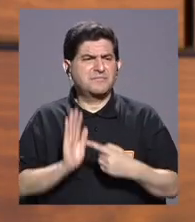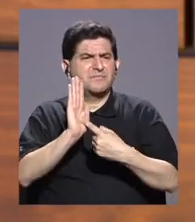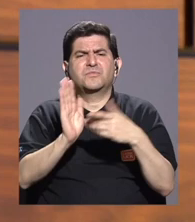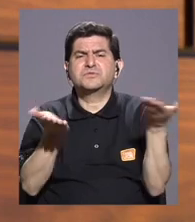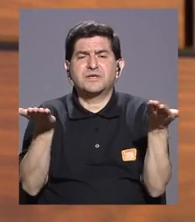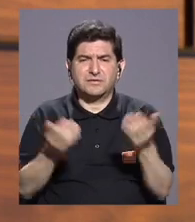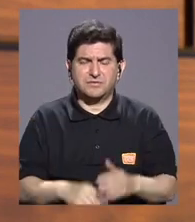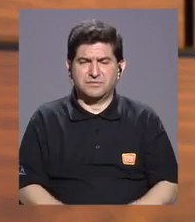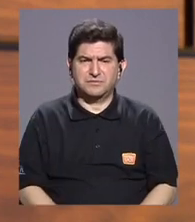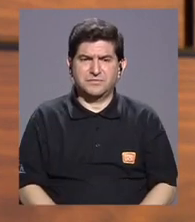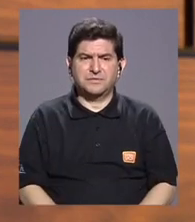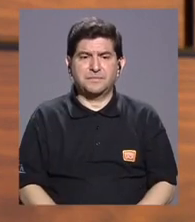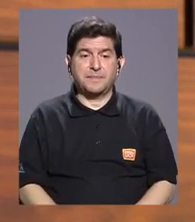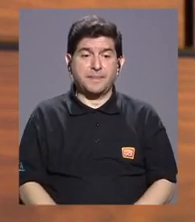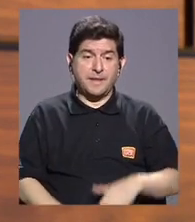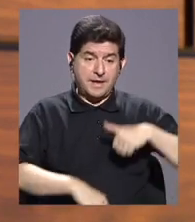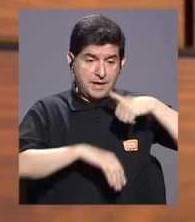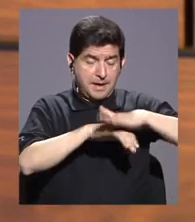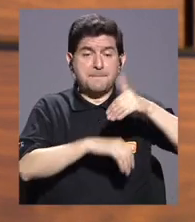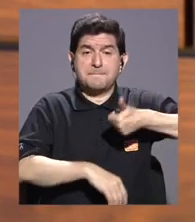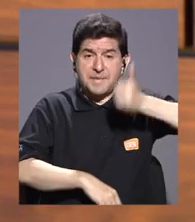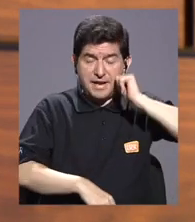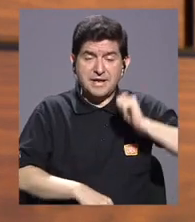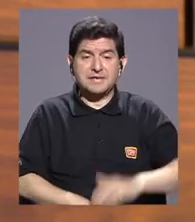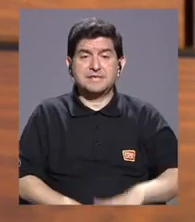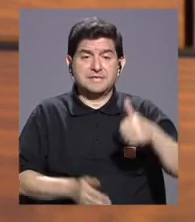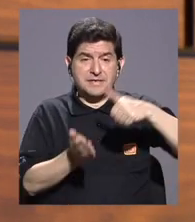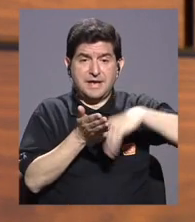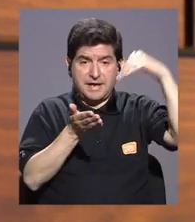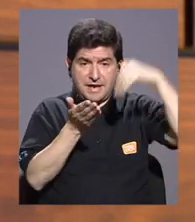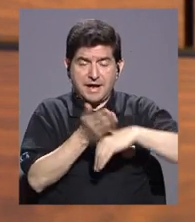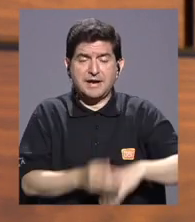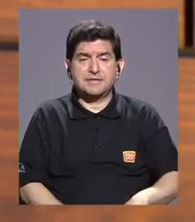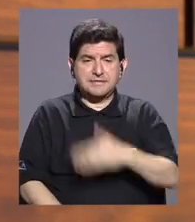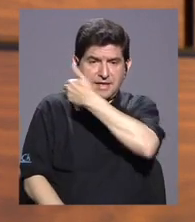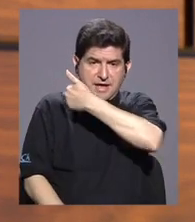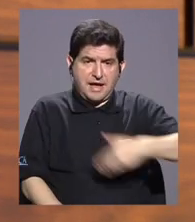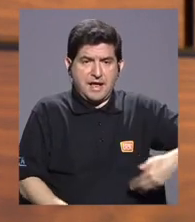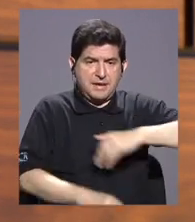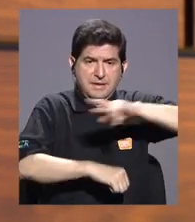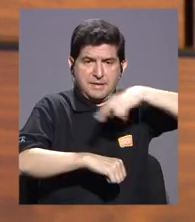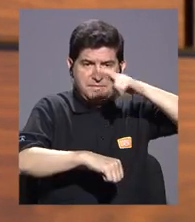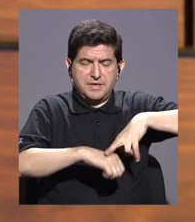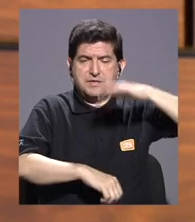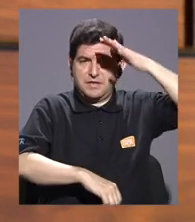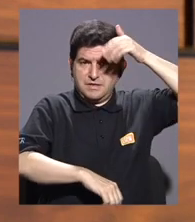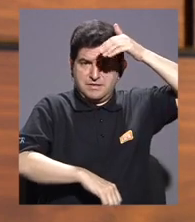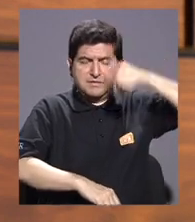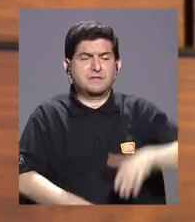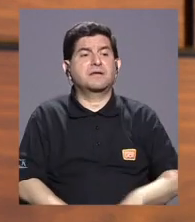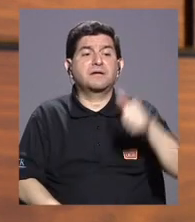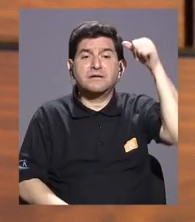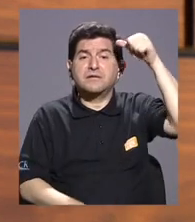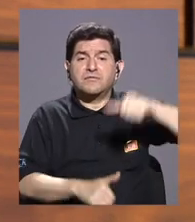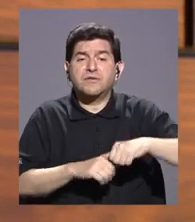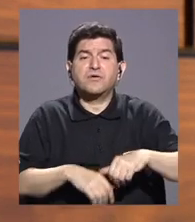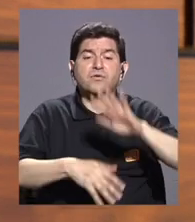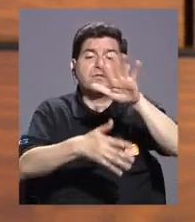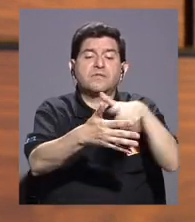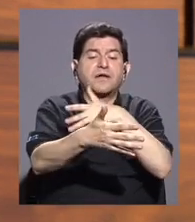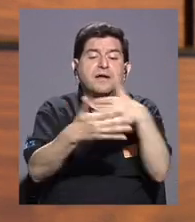precisamente le enviamos una carta al presidente de la República, a don Carlos Alvarado, para recordarle la